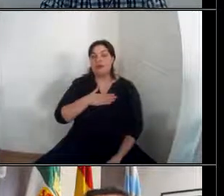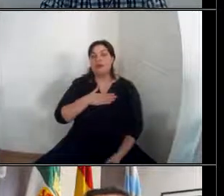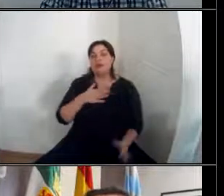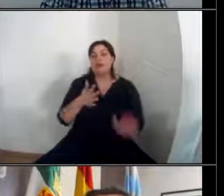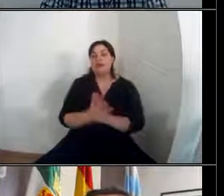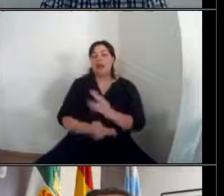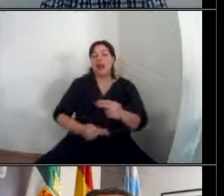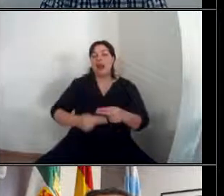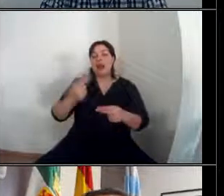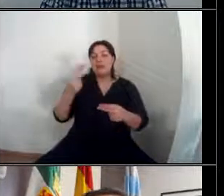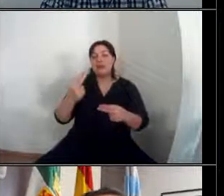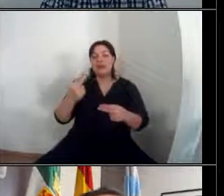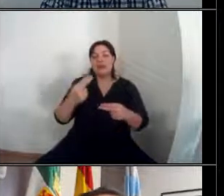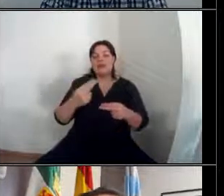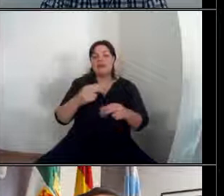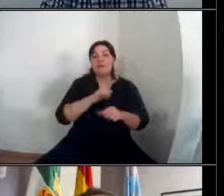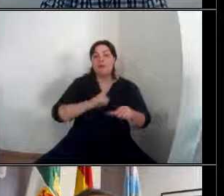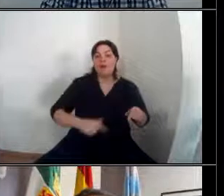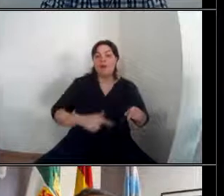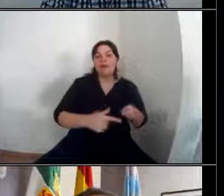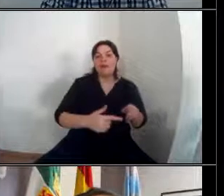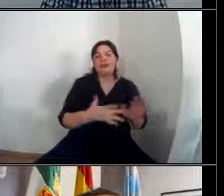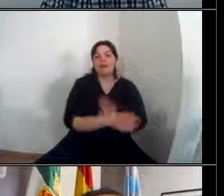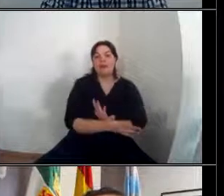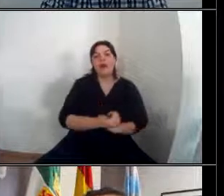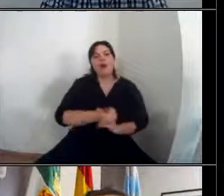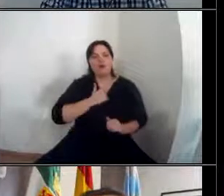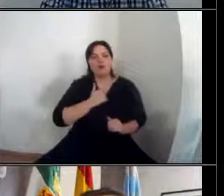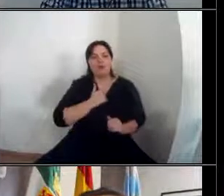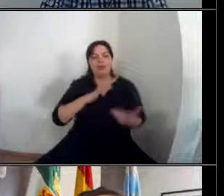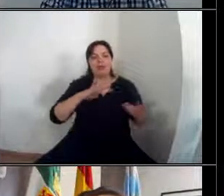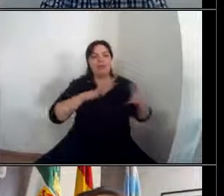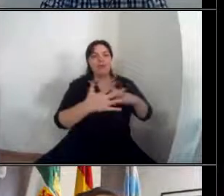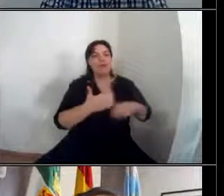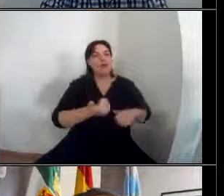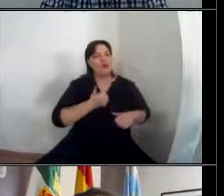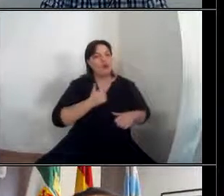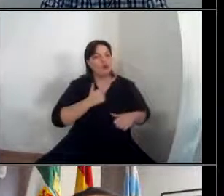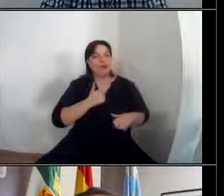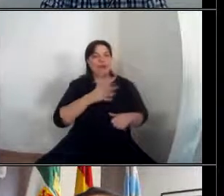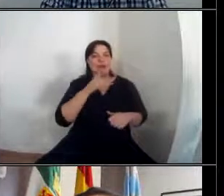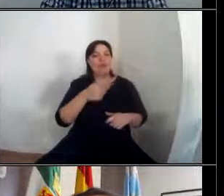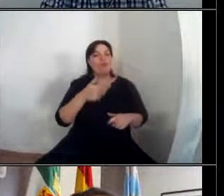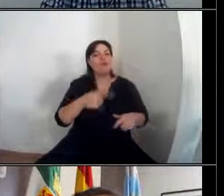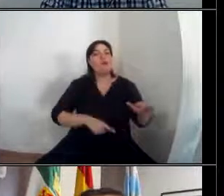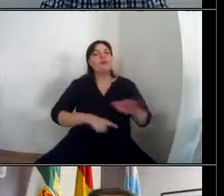espacio de oportunidad, pues yo creo que han sido motor indiscutible de